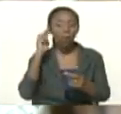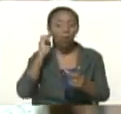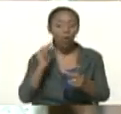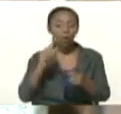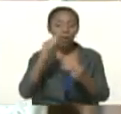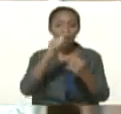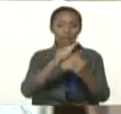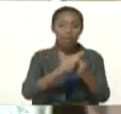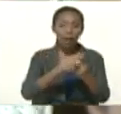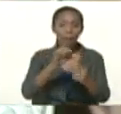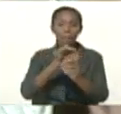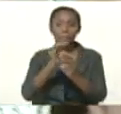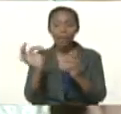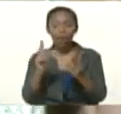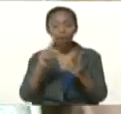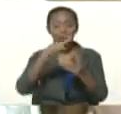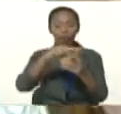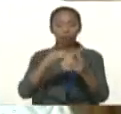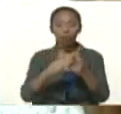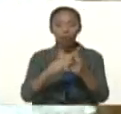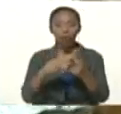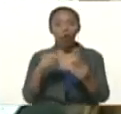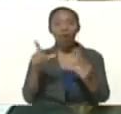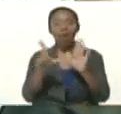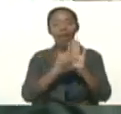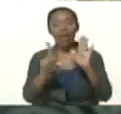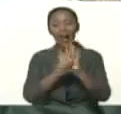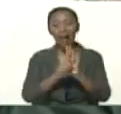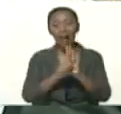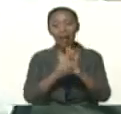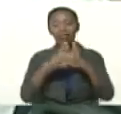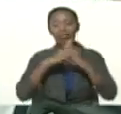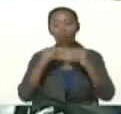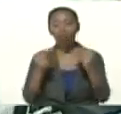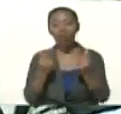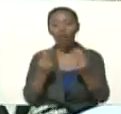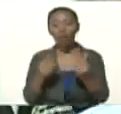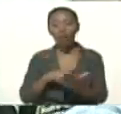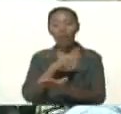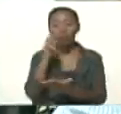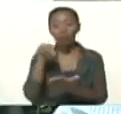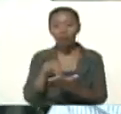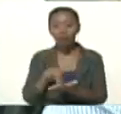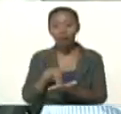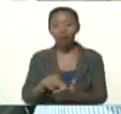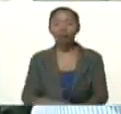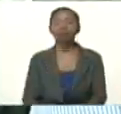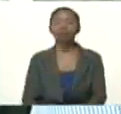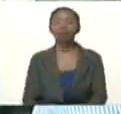ser una contabilidad de legal para toda la economía nacional.